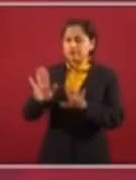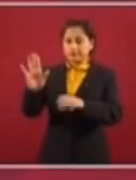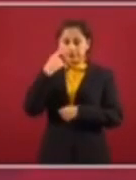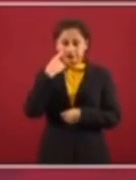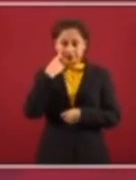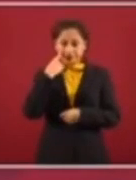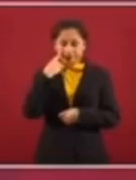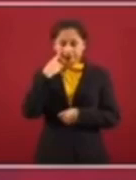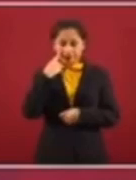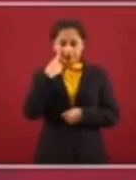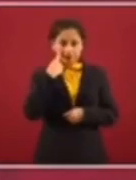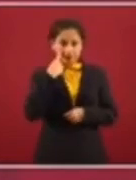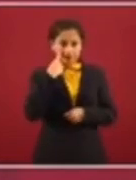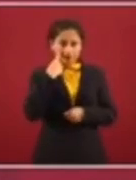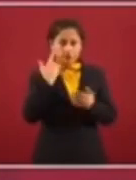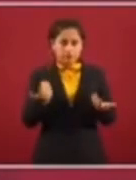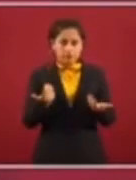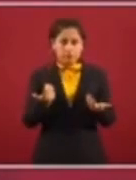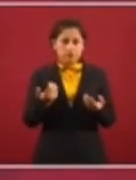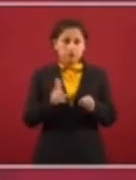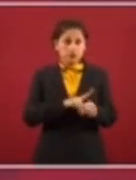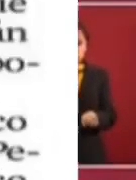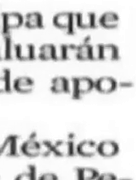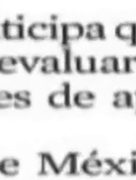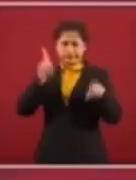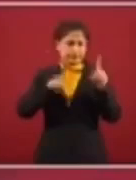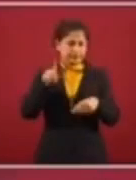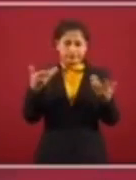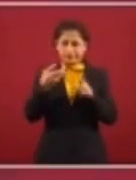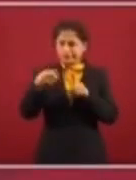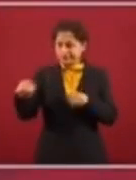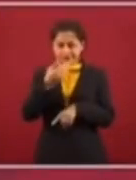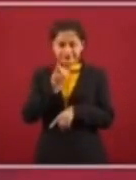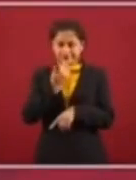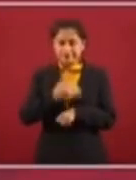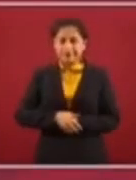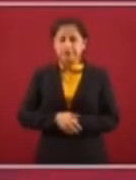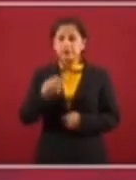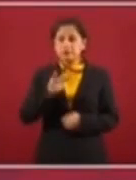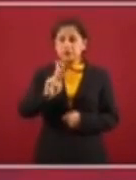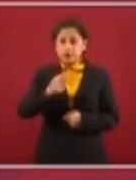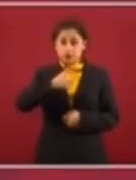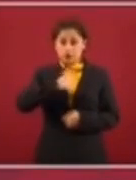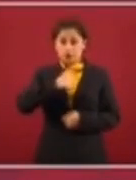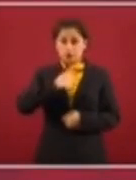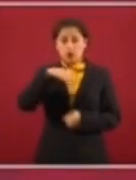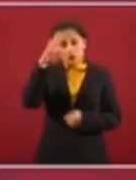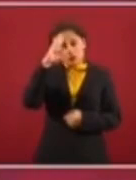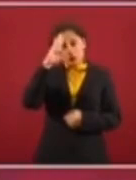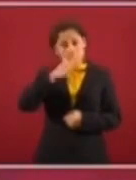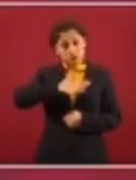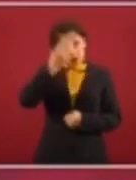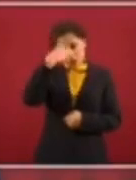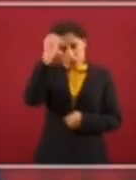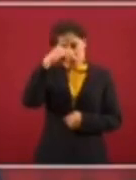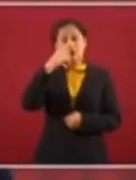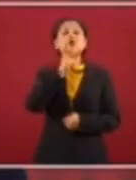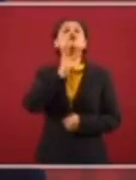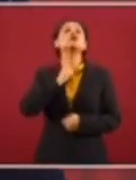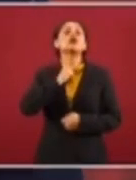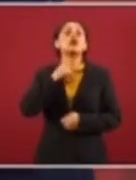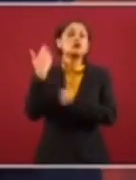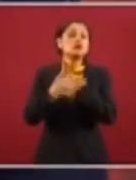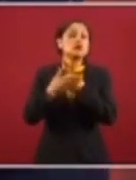empezar, no existe normalidad. Yo, por ejemplo, sostengo que el precio del petróleo va a aumentar.